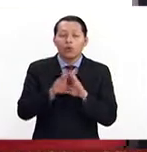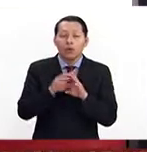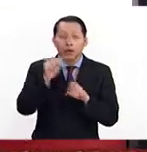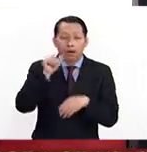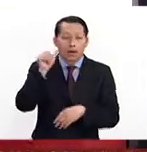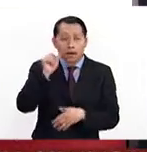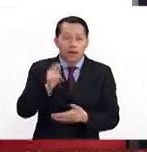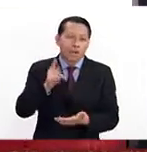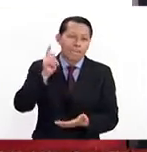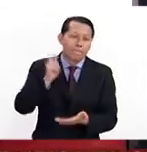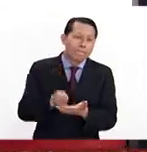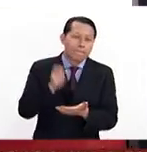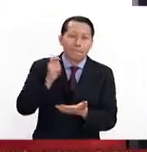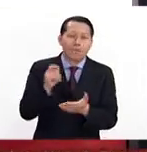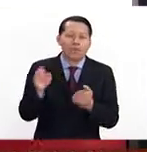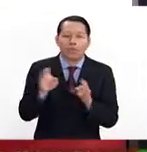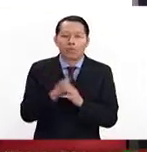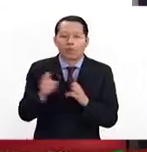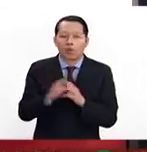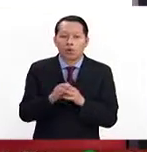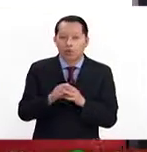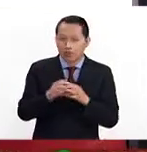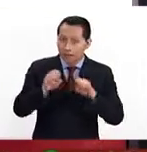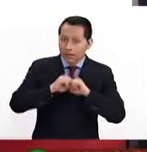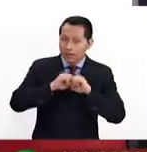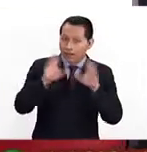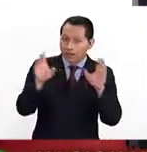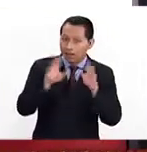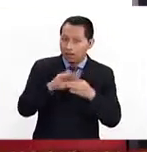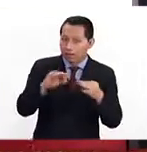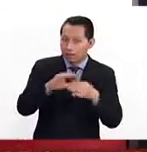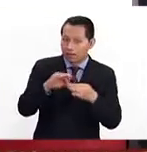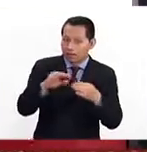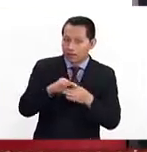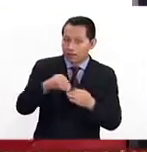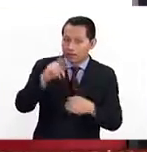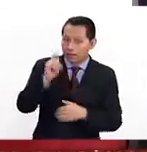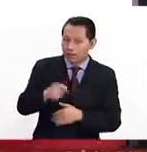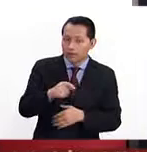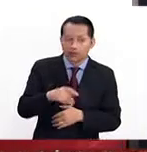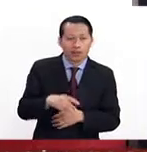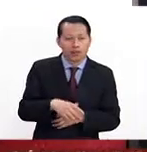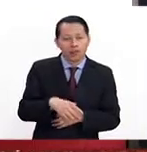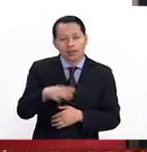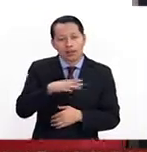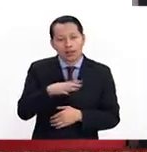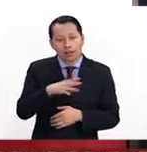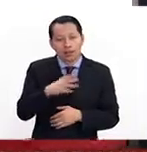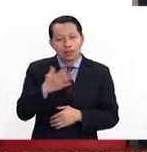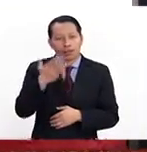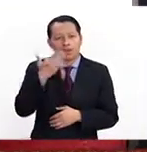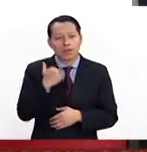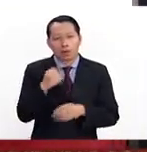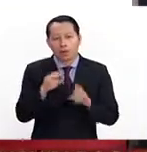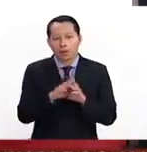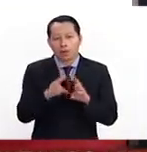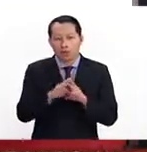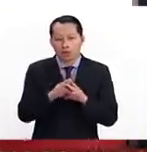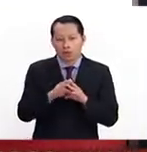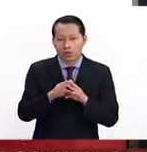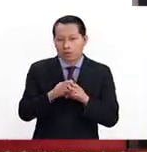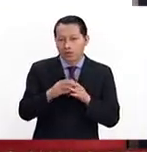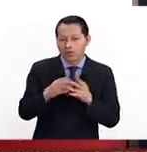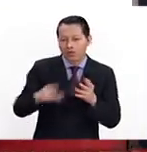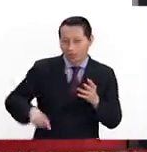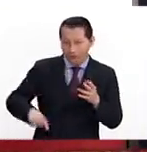día de ayer, pues sí se deja de claro, sí se deja de manifiesto pues, que no existe una división de